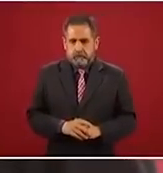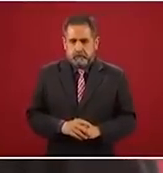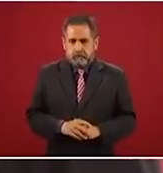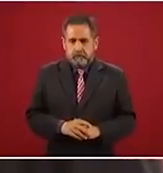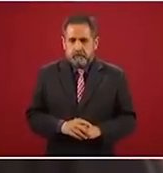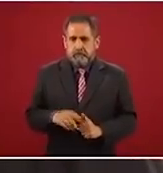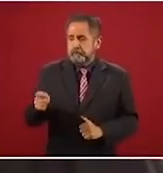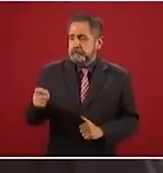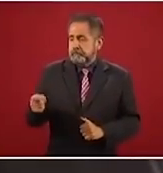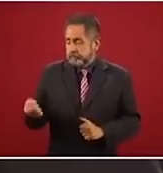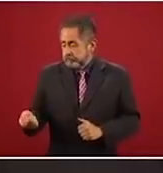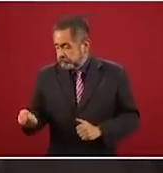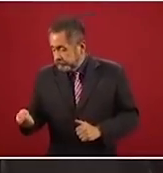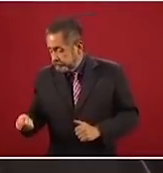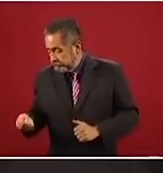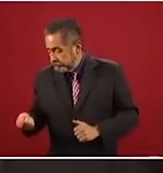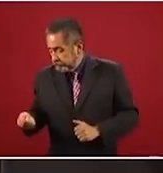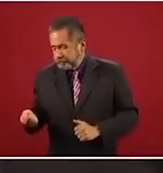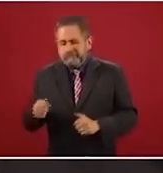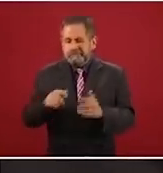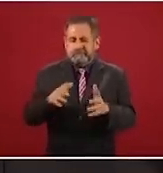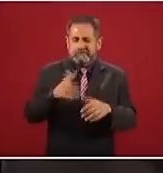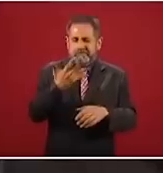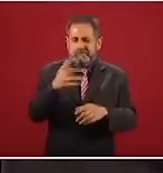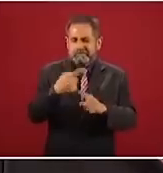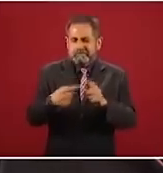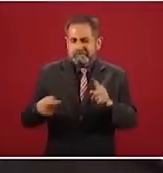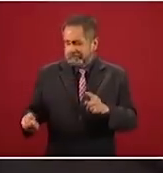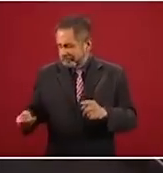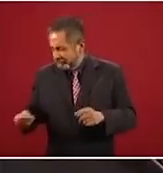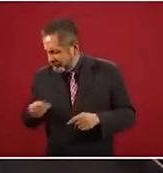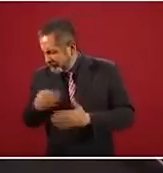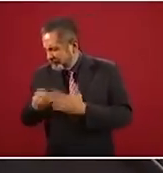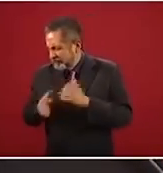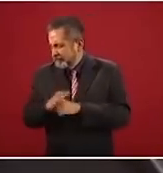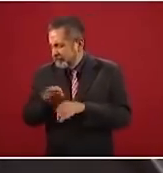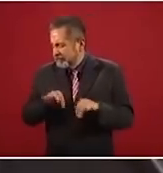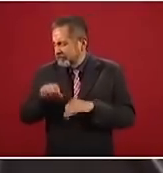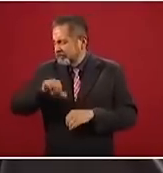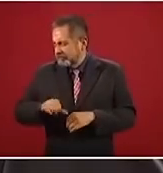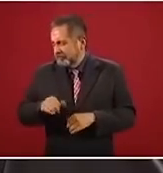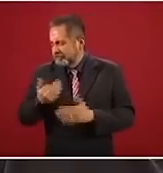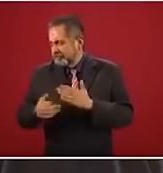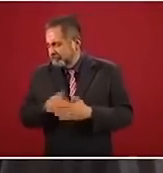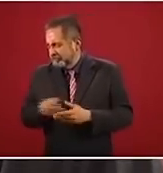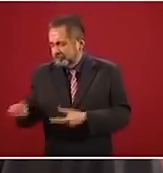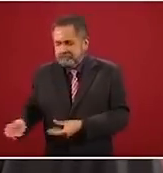sacar la llave y abrir el escritorio como a las 10:30, ver qué pendientes hay, ¿no?